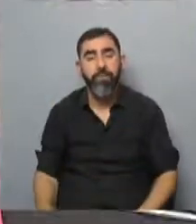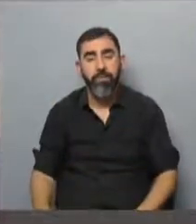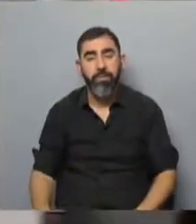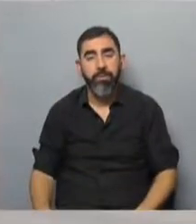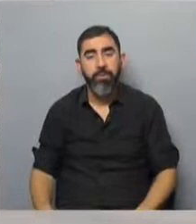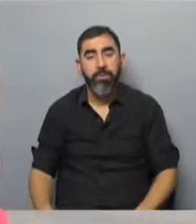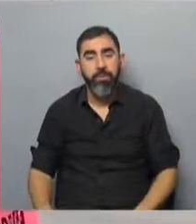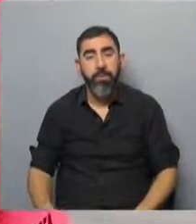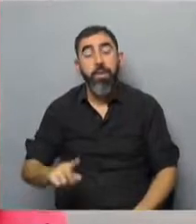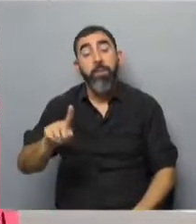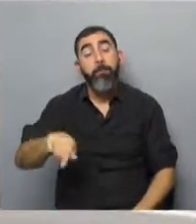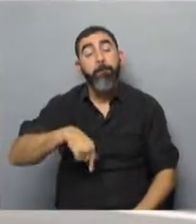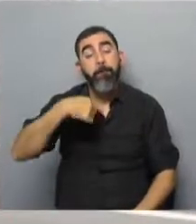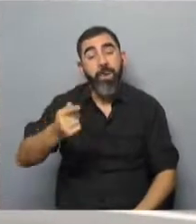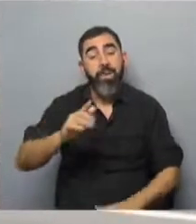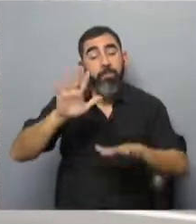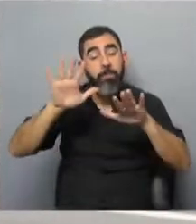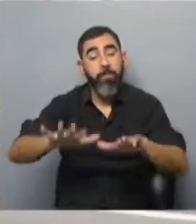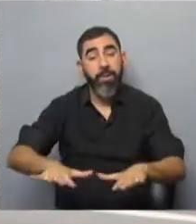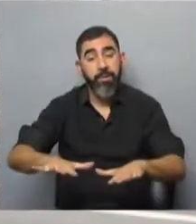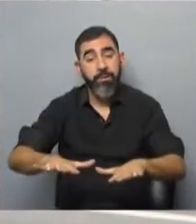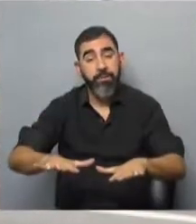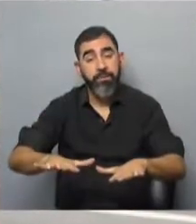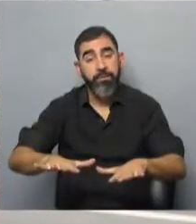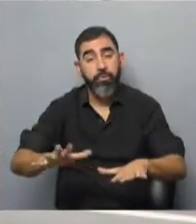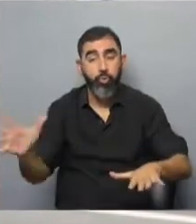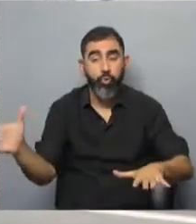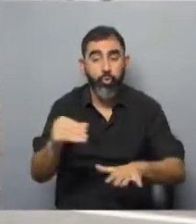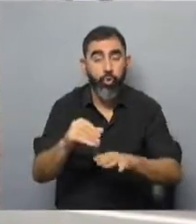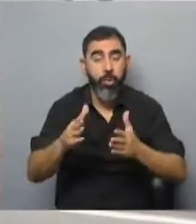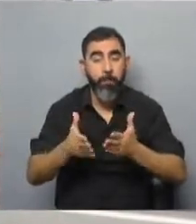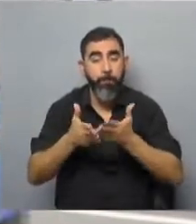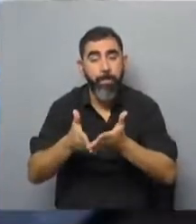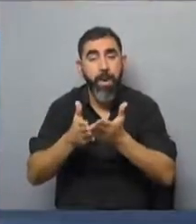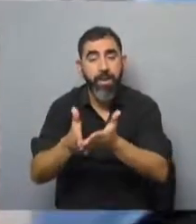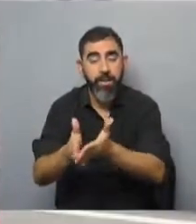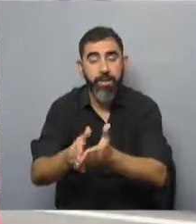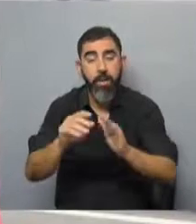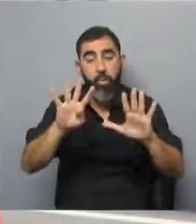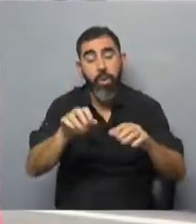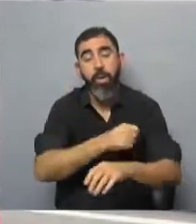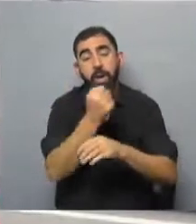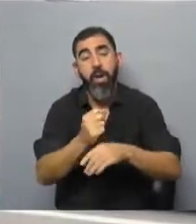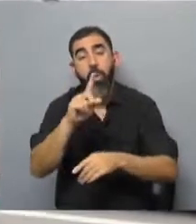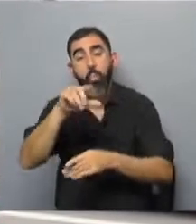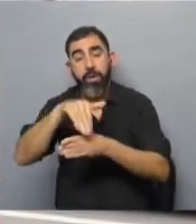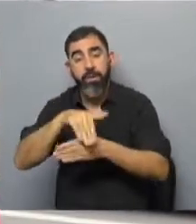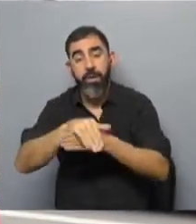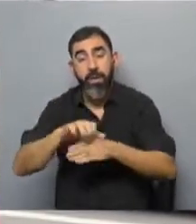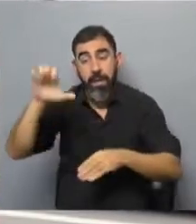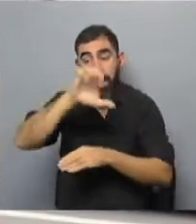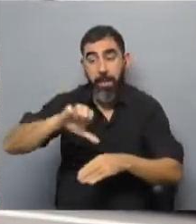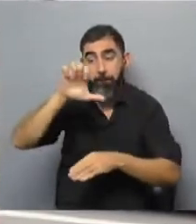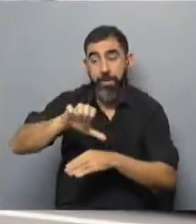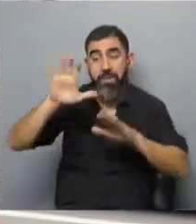Bien, mañana va a estar parando toda la Marina Mercante de 9 a 13. En la empresa donde fue el accidente